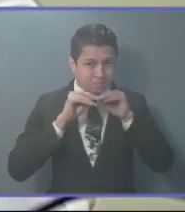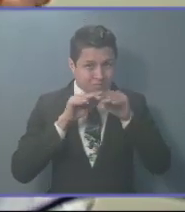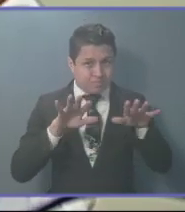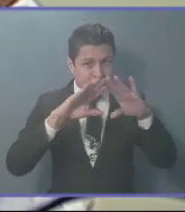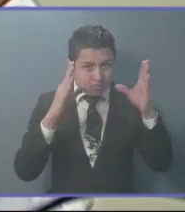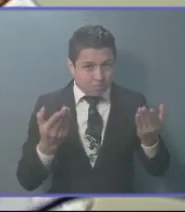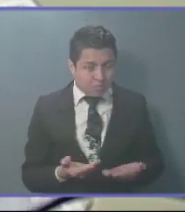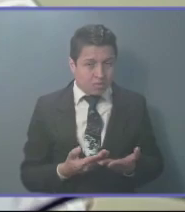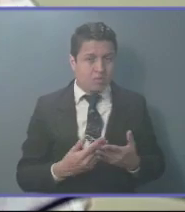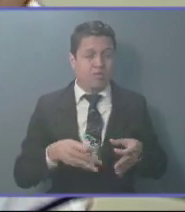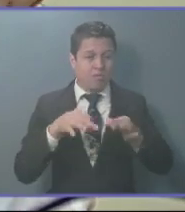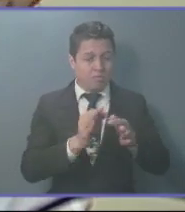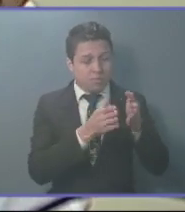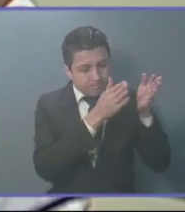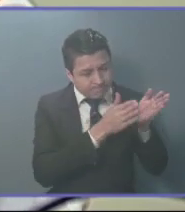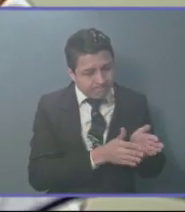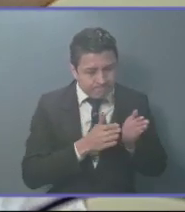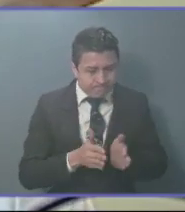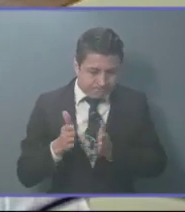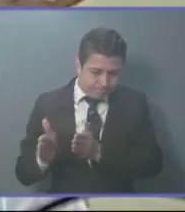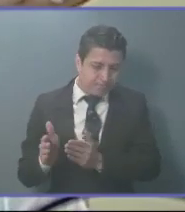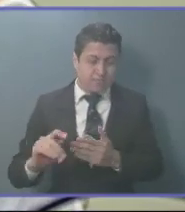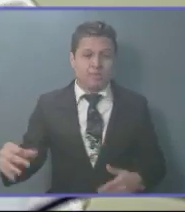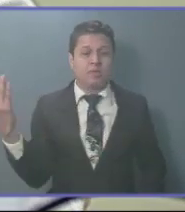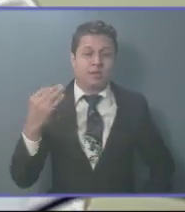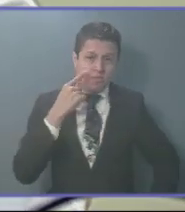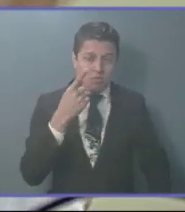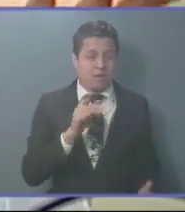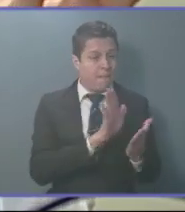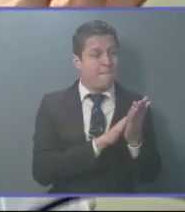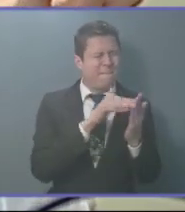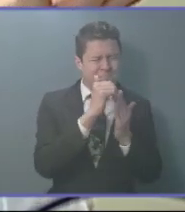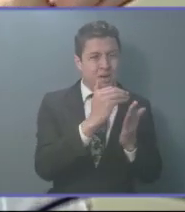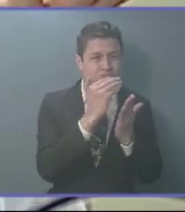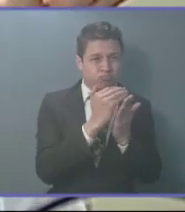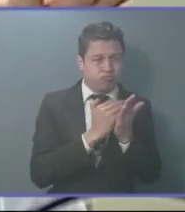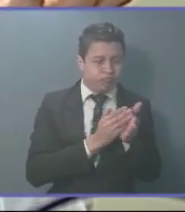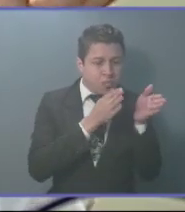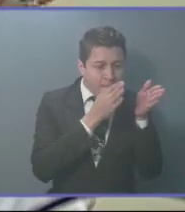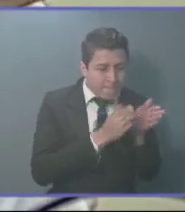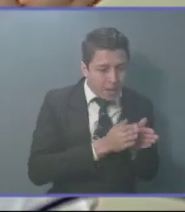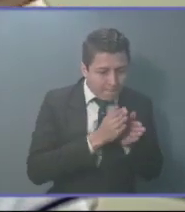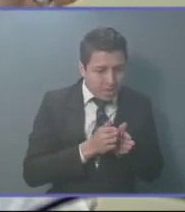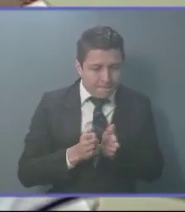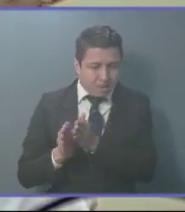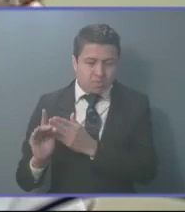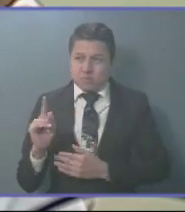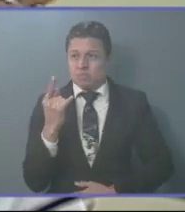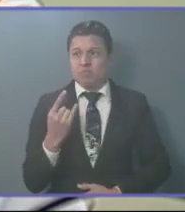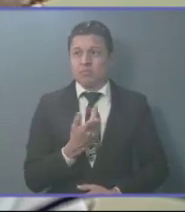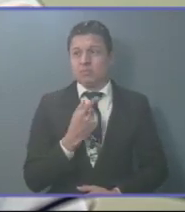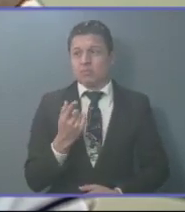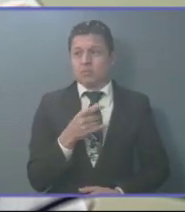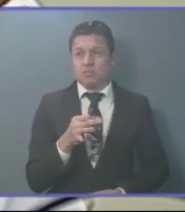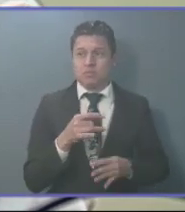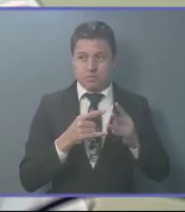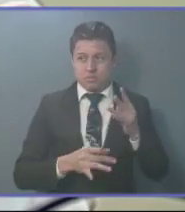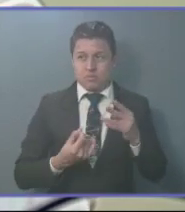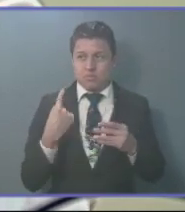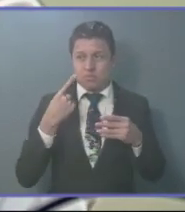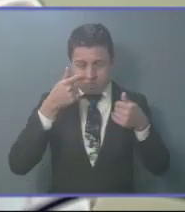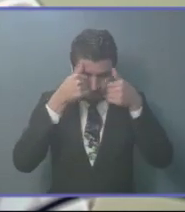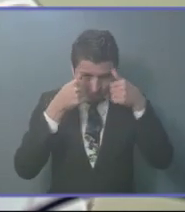pero por supuesto planificada, que es lo que buscábamos, es lo único que buscábamos con esta legislación que habíamos